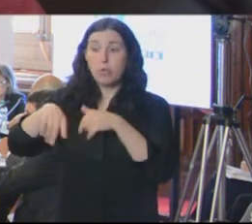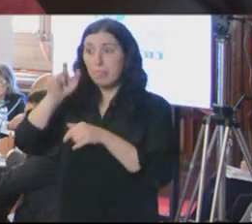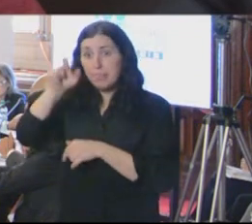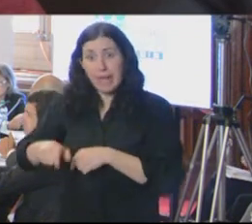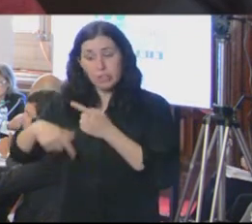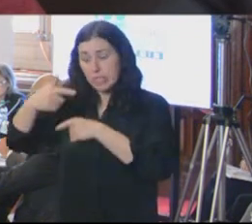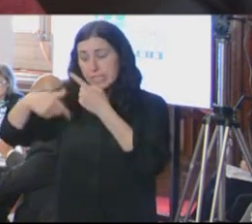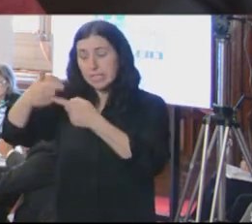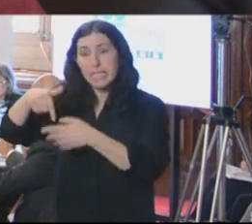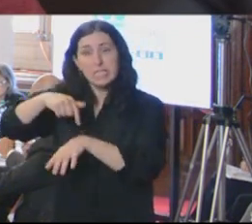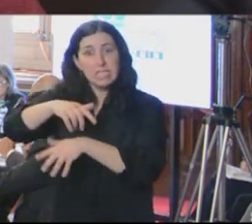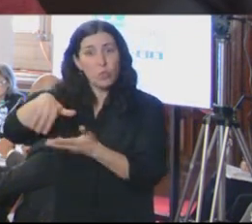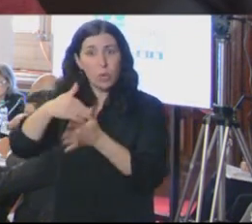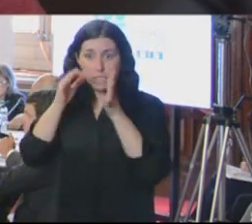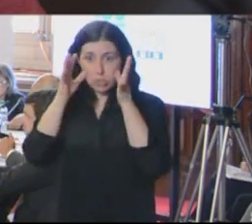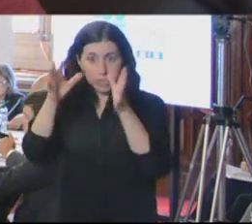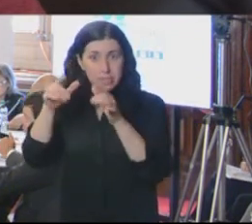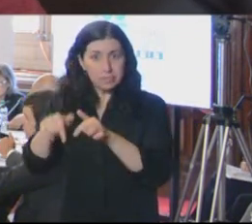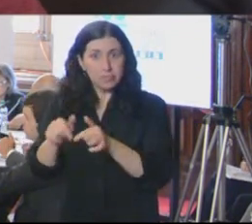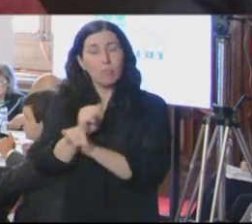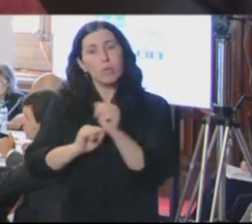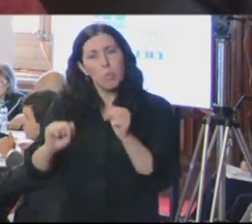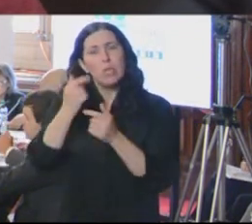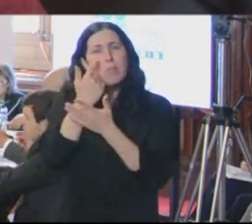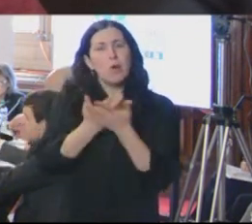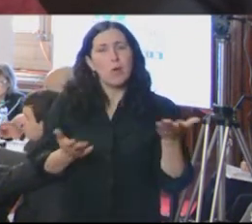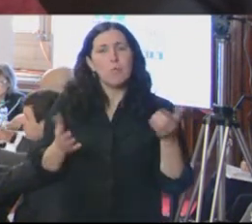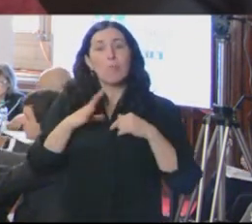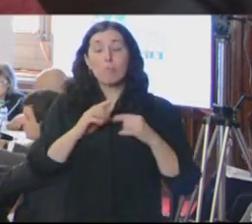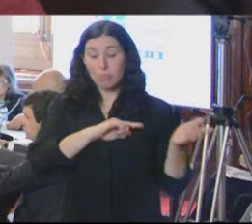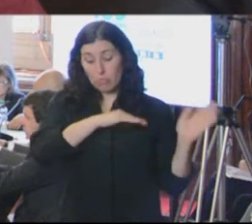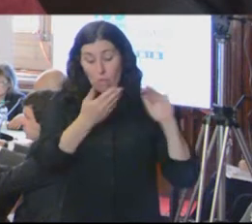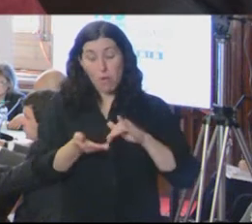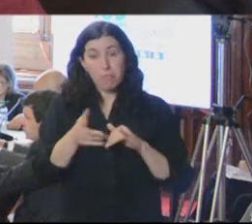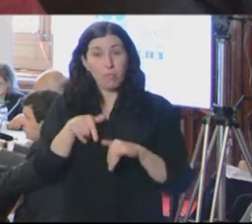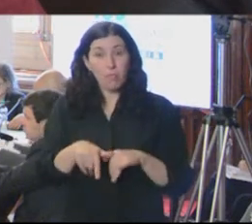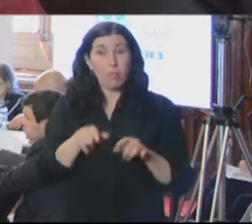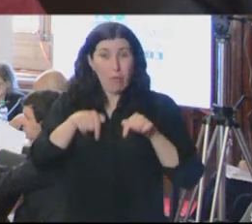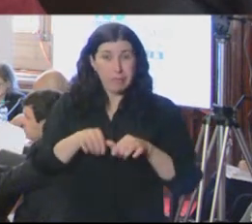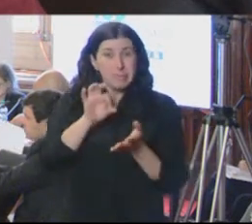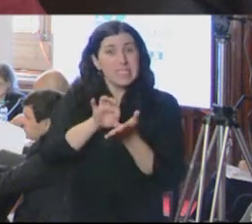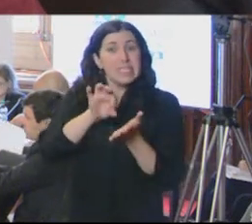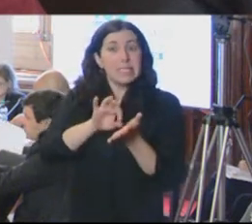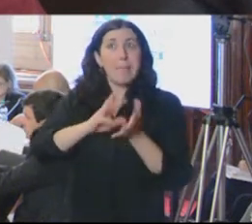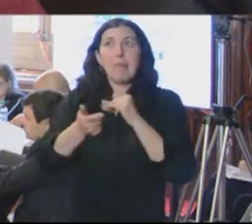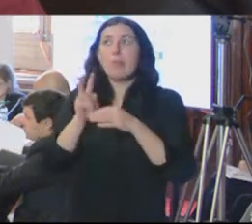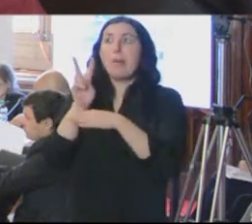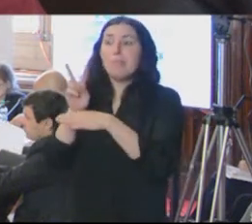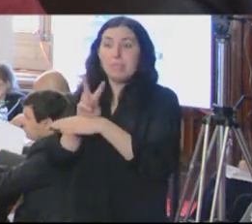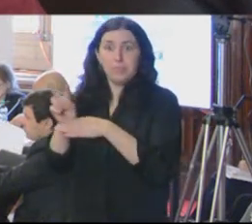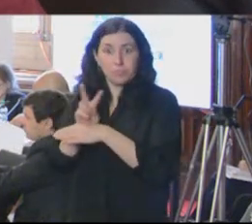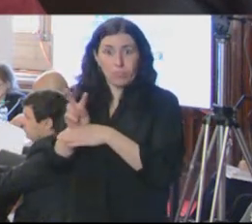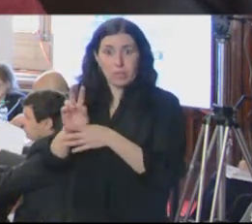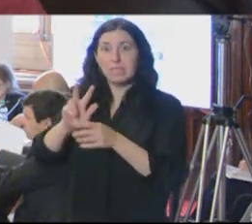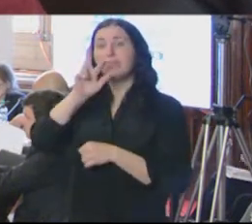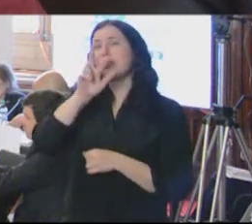la situación de riesgo. Muestra de la situación es que solo hasta la fecha existen medidas de protección para